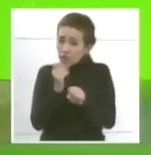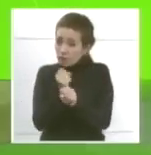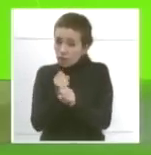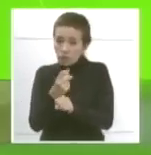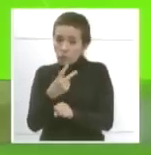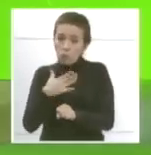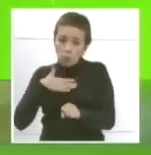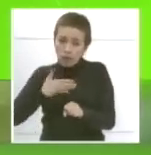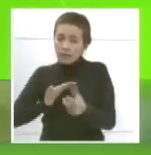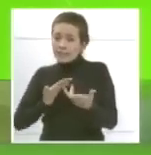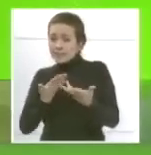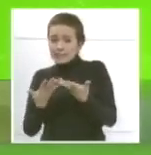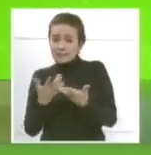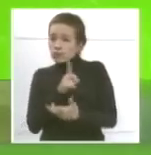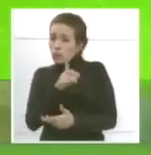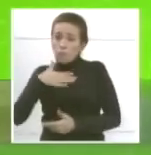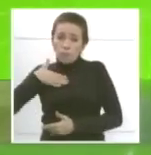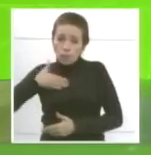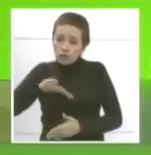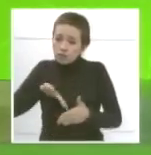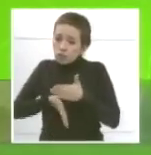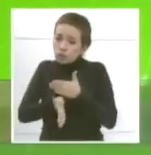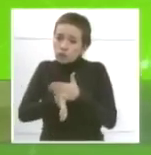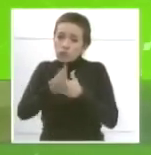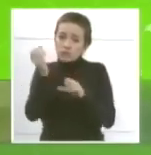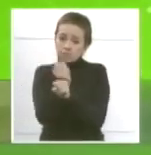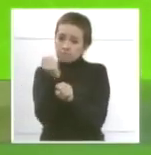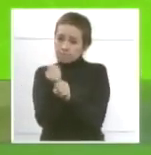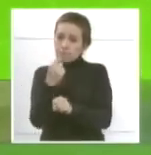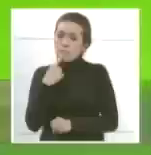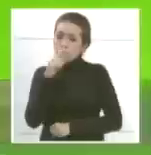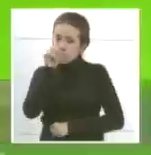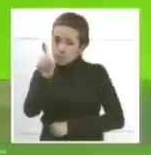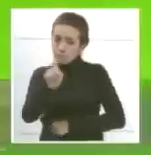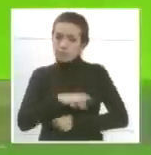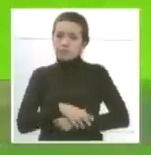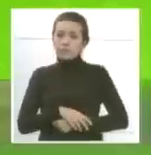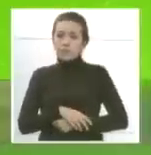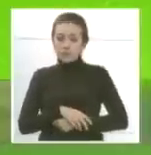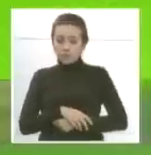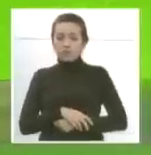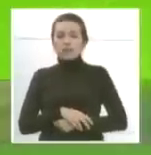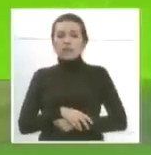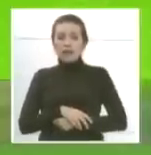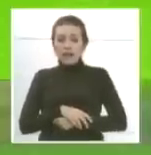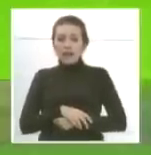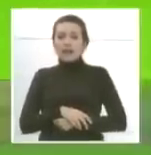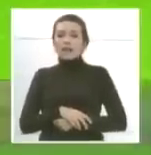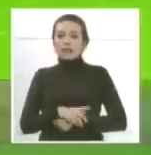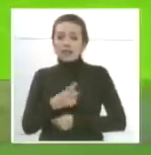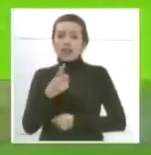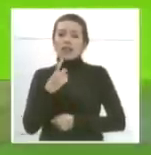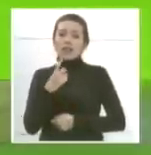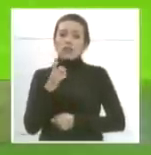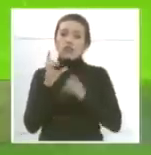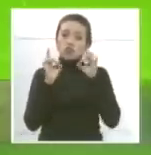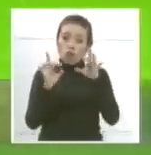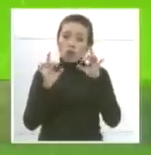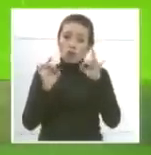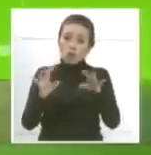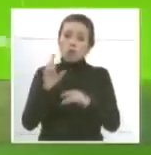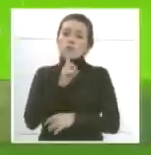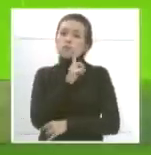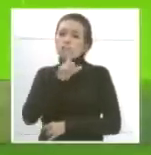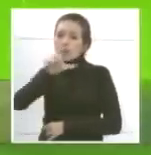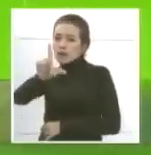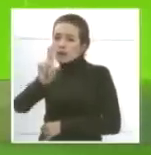sea, después del catarro común, la primera causa de incapacidad laboral es el lumbago. Ahora, ¿en qué